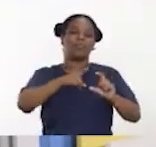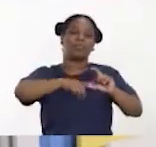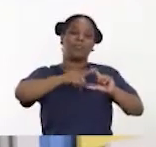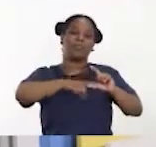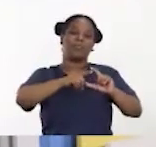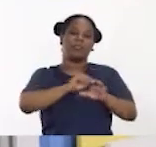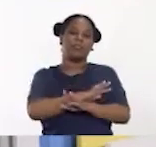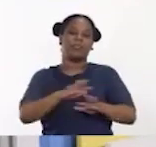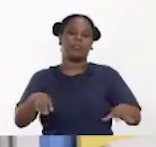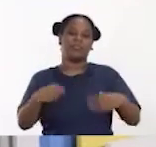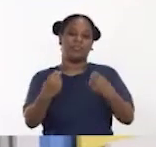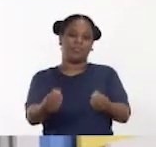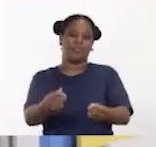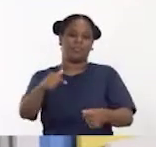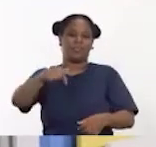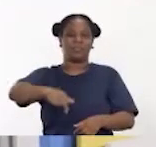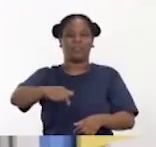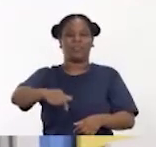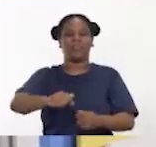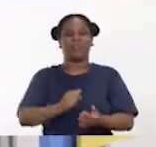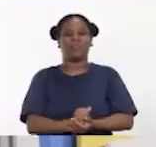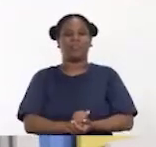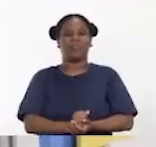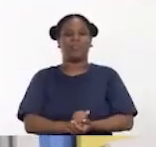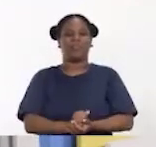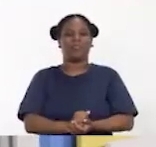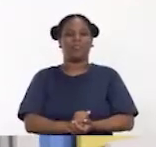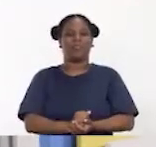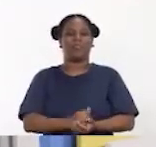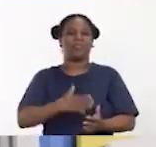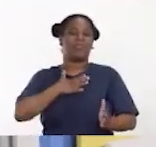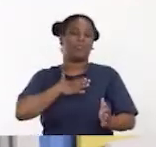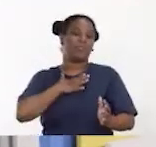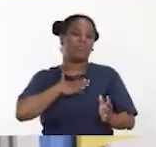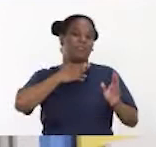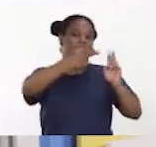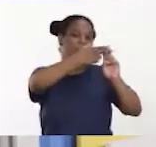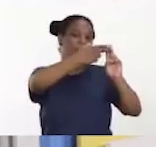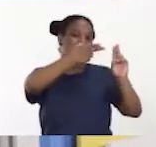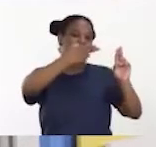contenidos impartidos hasta el momento en la propia asignatura